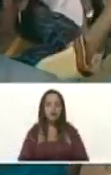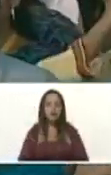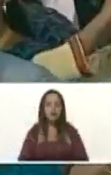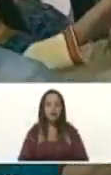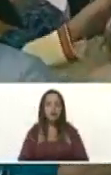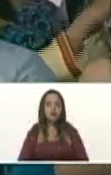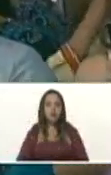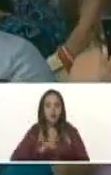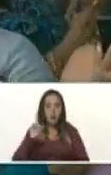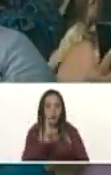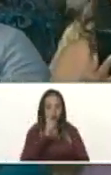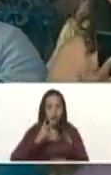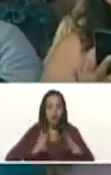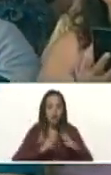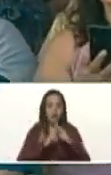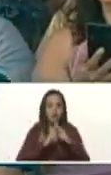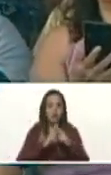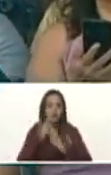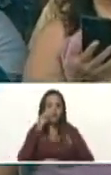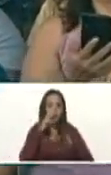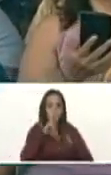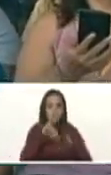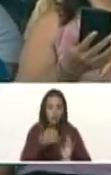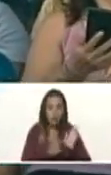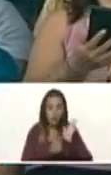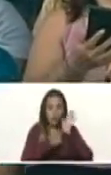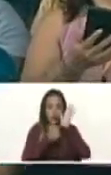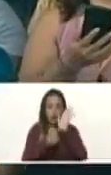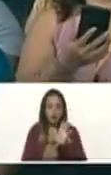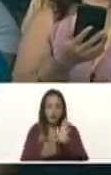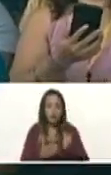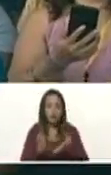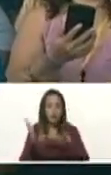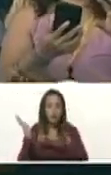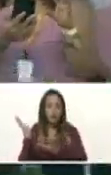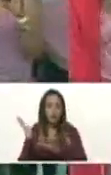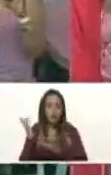El primer encuentro, miren esta portada que me regalaron aquí en este documento.